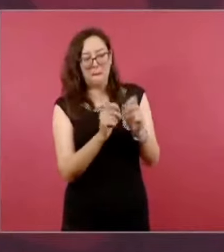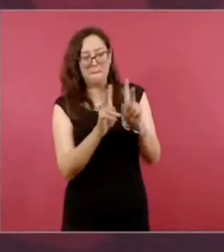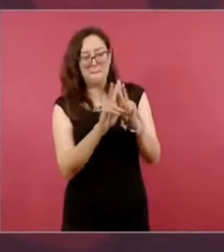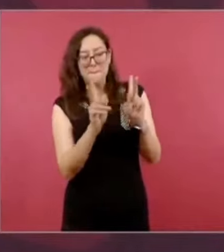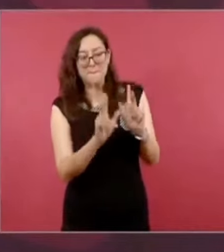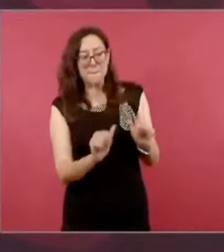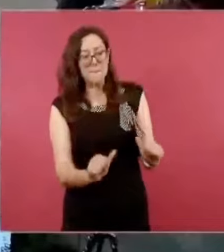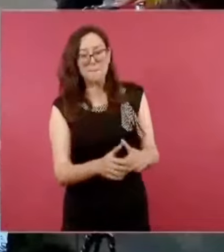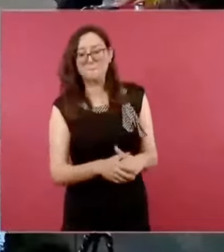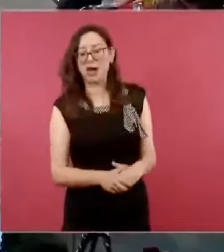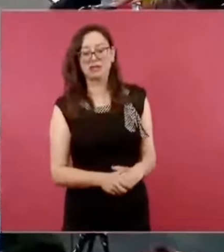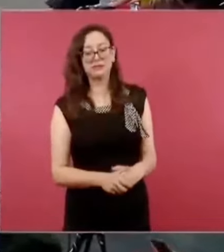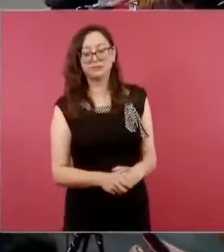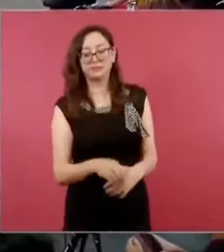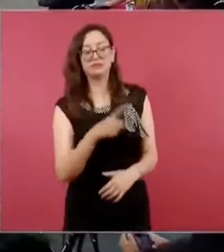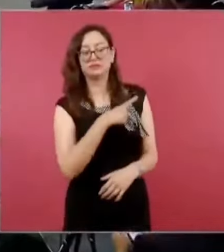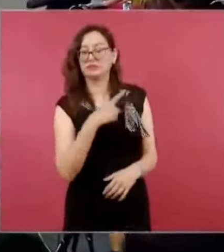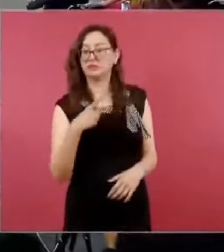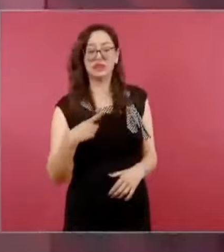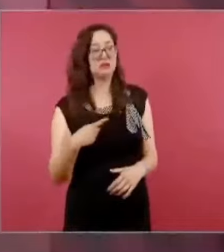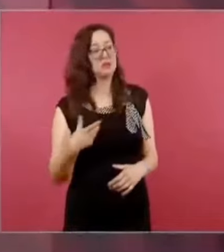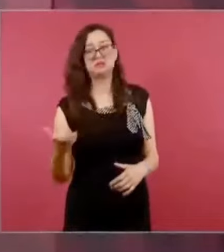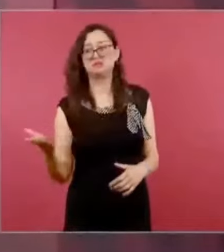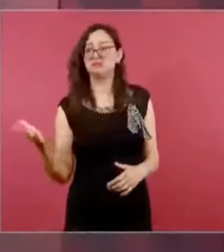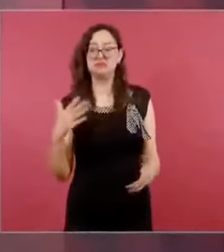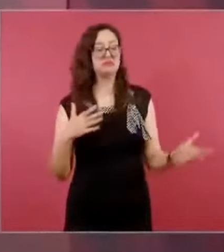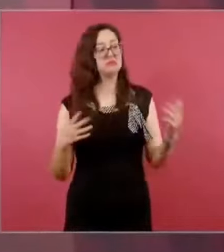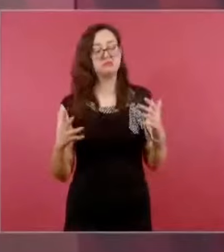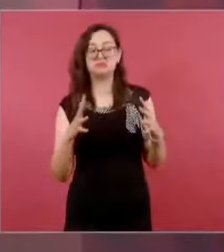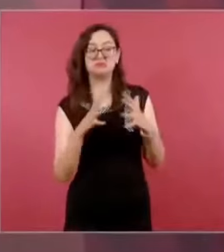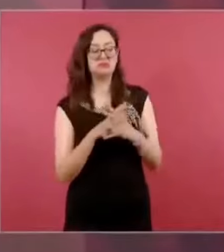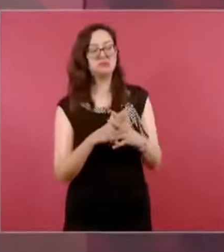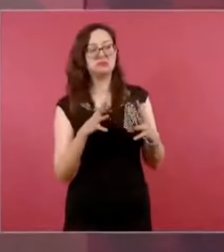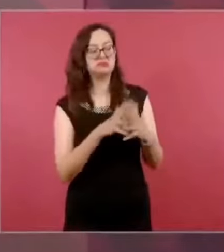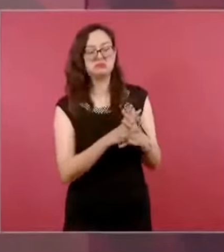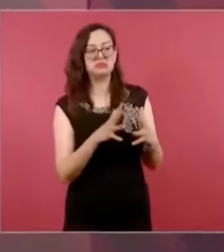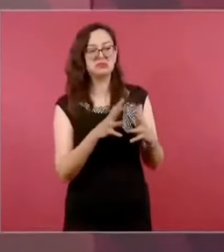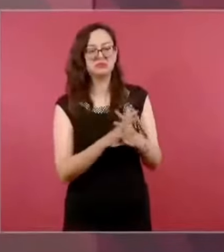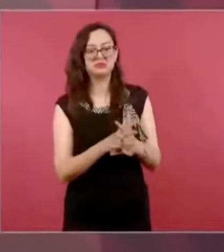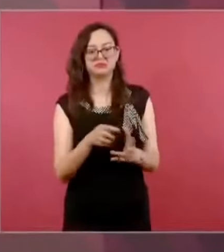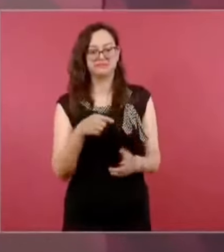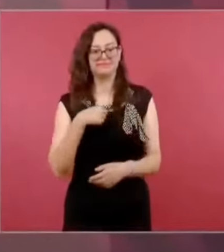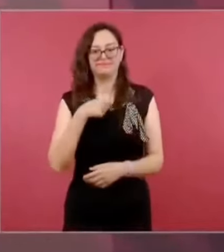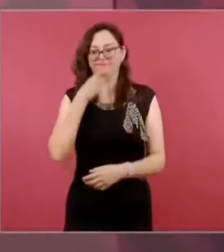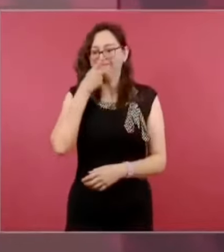porque sostenían que solo se podía transformar por la vía armada. Y nosotros